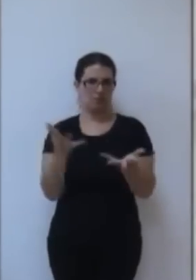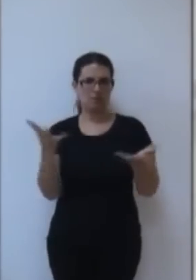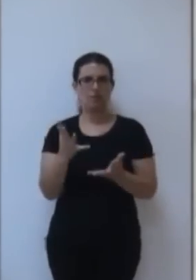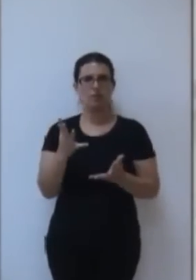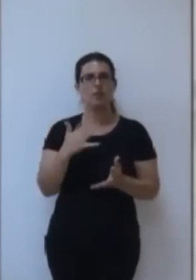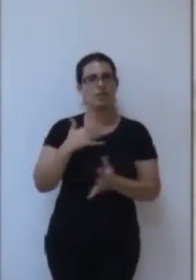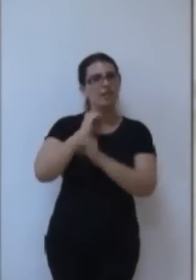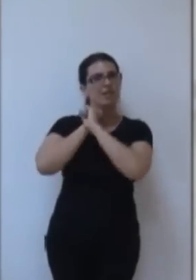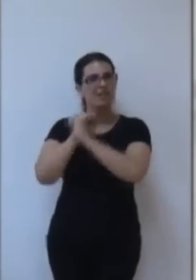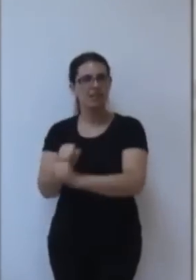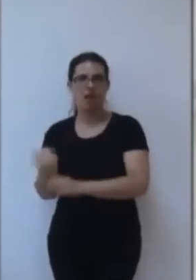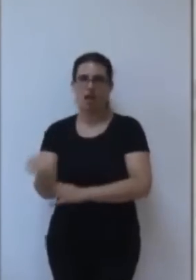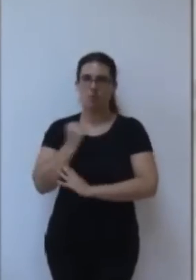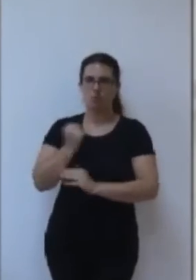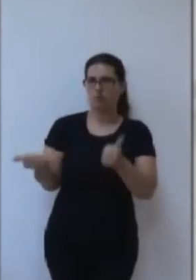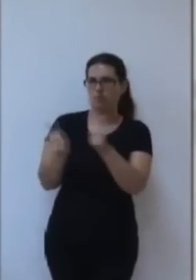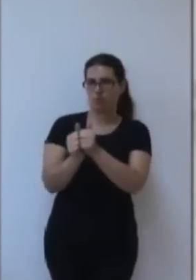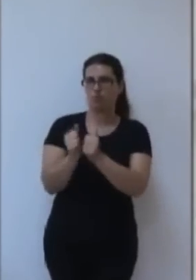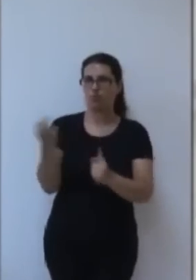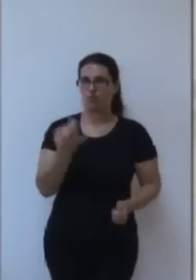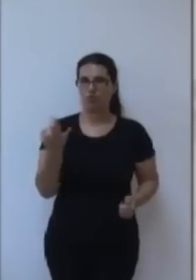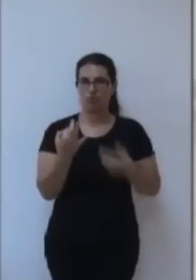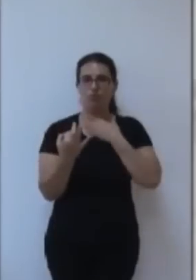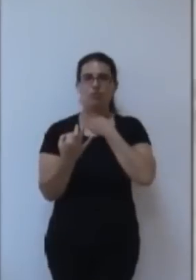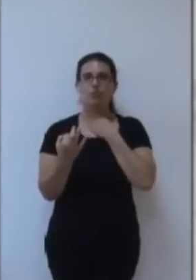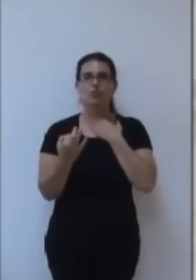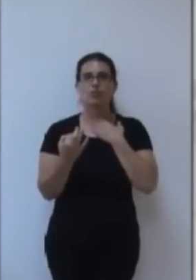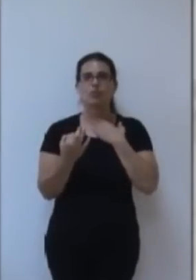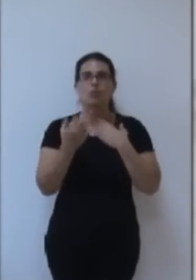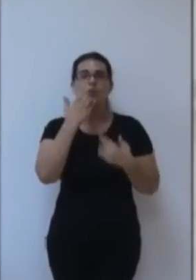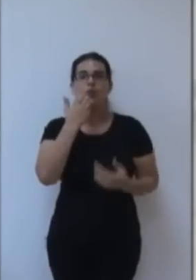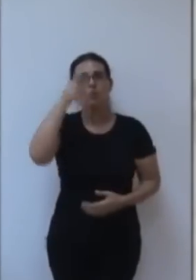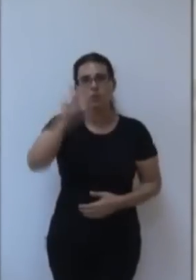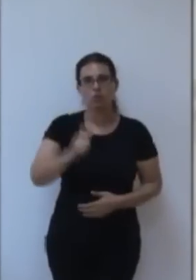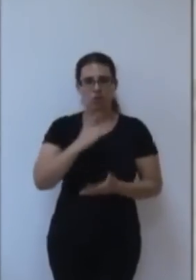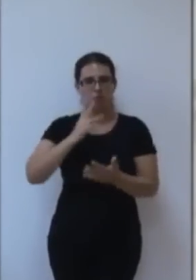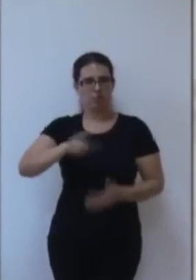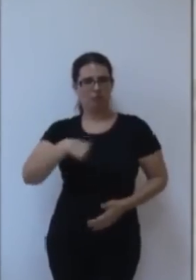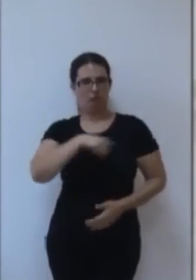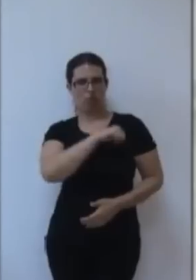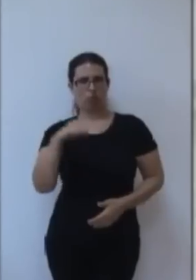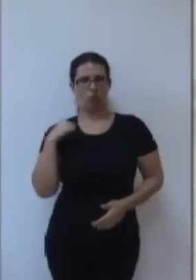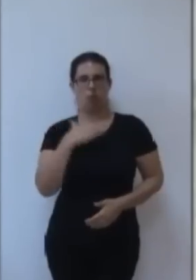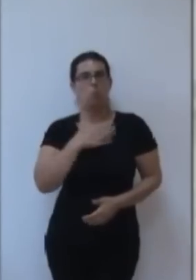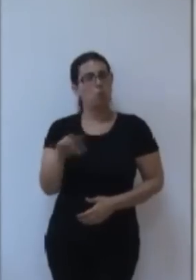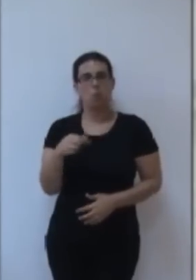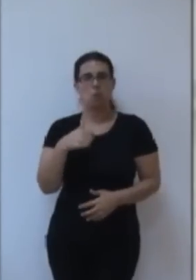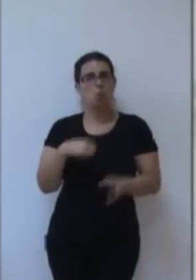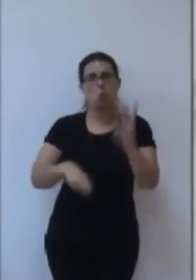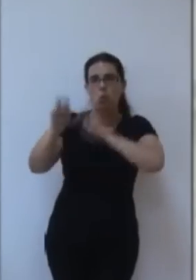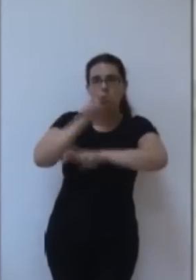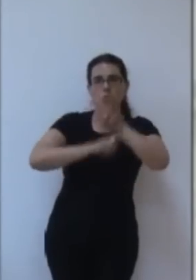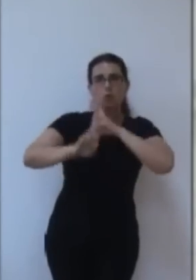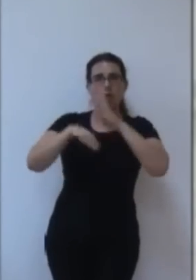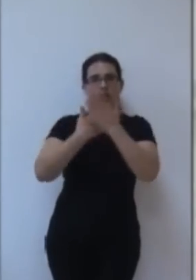mayor dependencia de los apoyos que puedan tener, ¿no? Y una persona que sea muy autónoma, pues por su propia cuenta puede buscar,